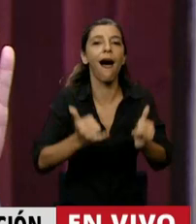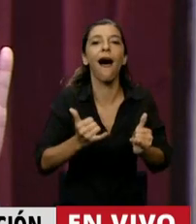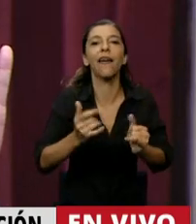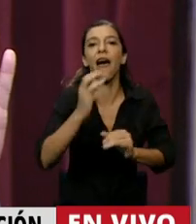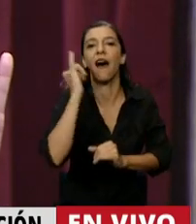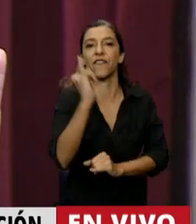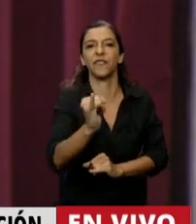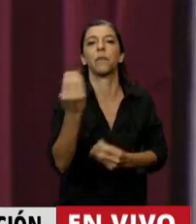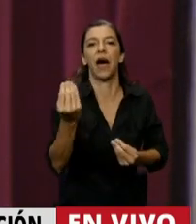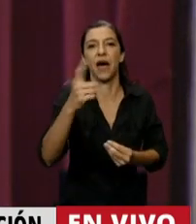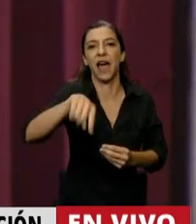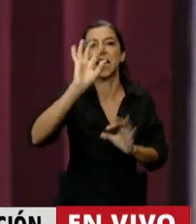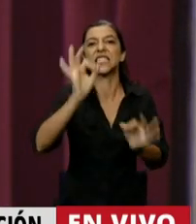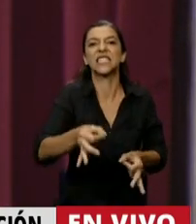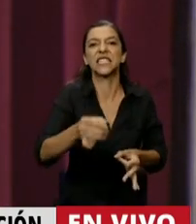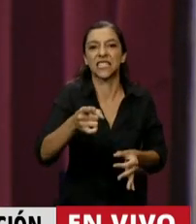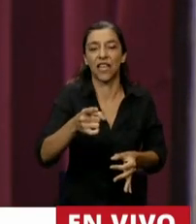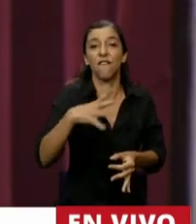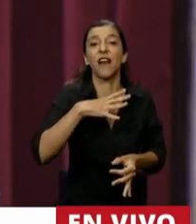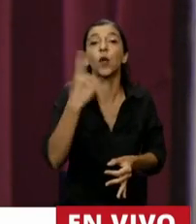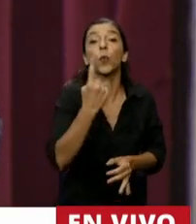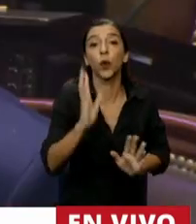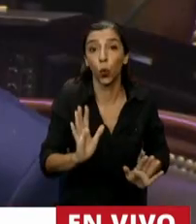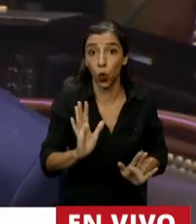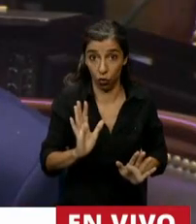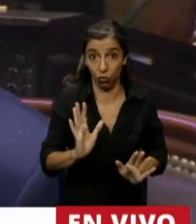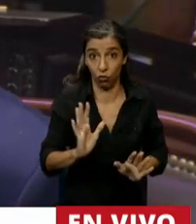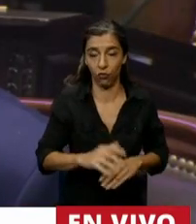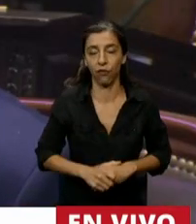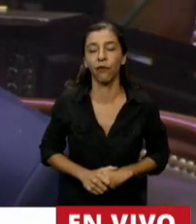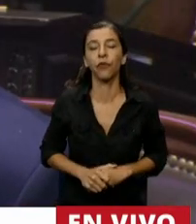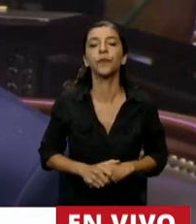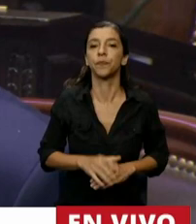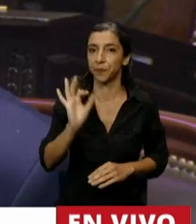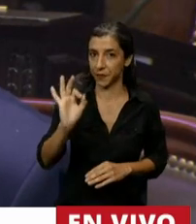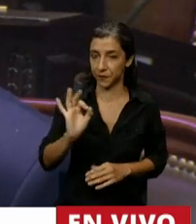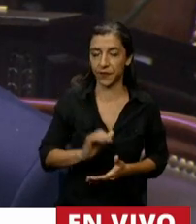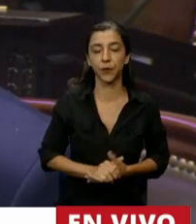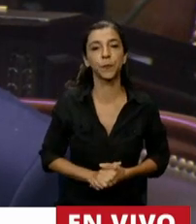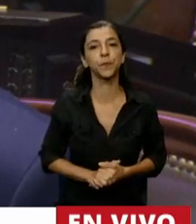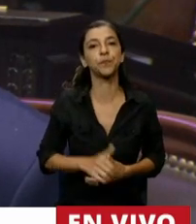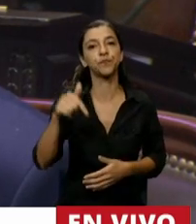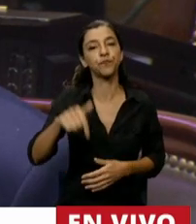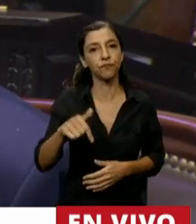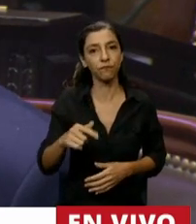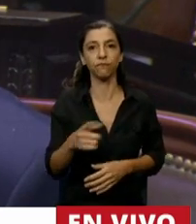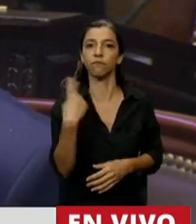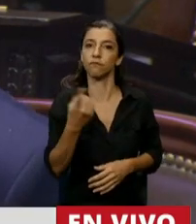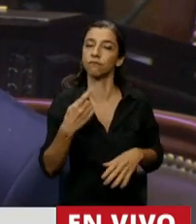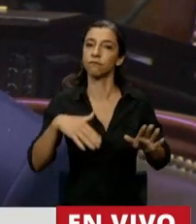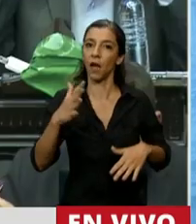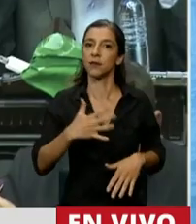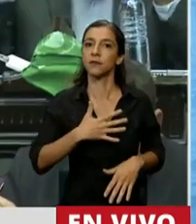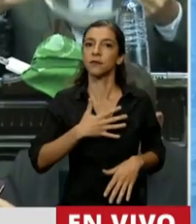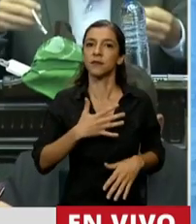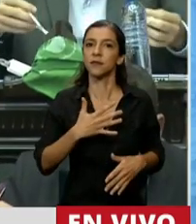que nadie tenga excusa. Perfecto. Pero ahora lo que más nos motiva es que venga el ministro